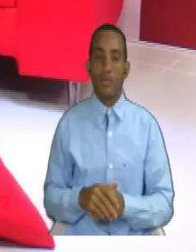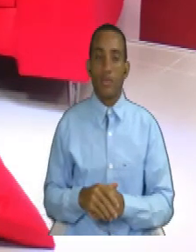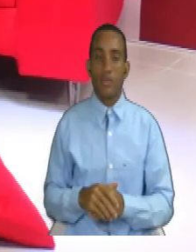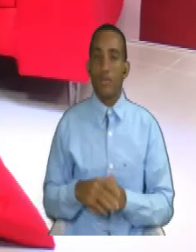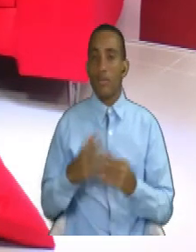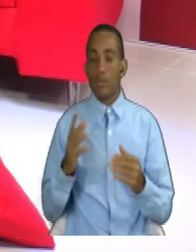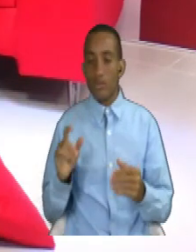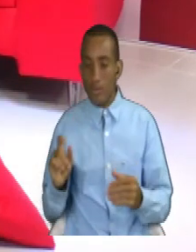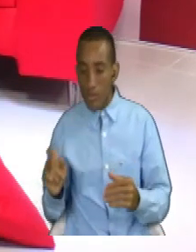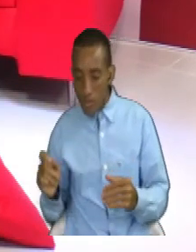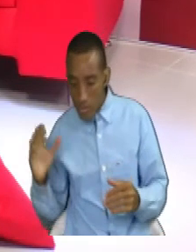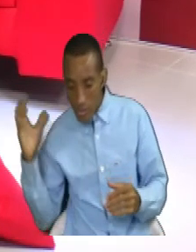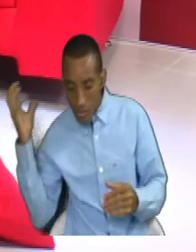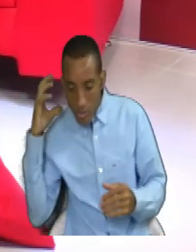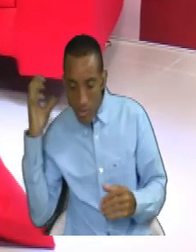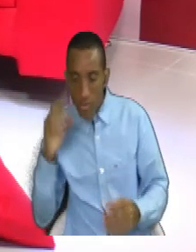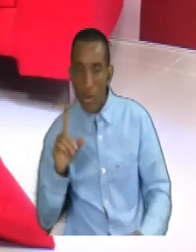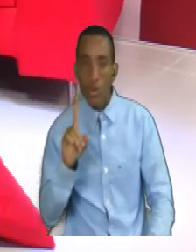Radio 1.